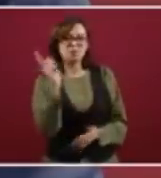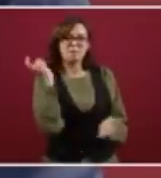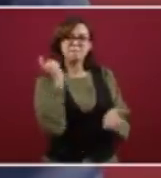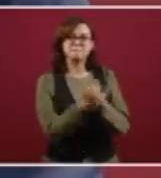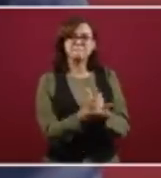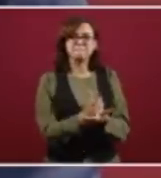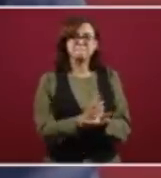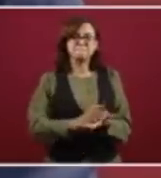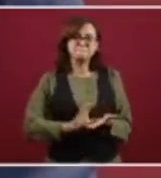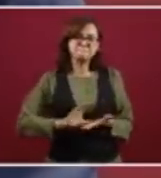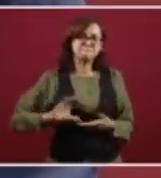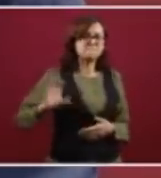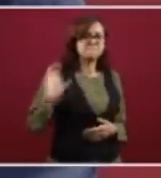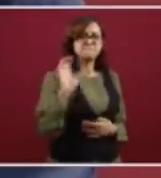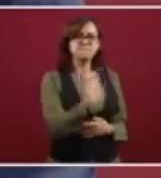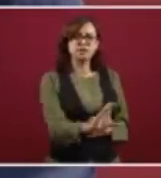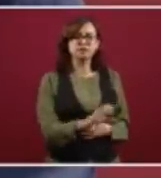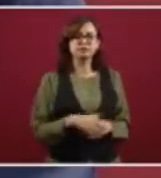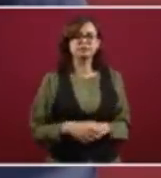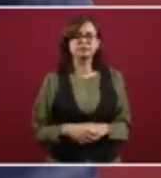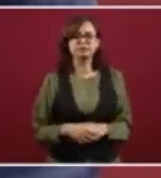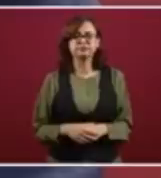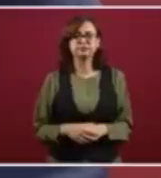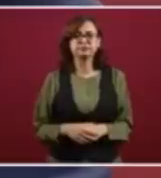y lo que